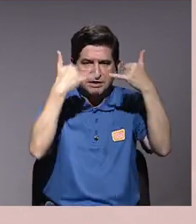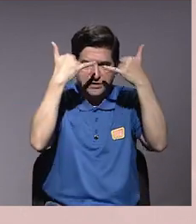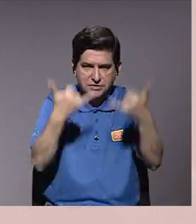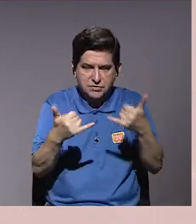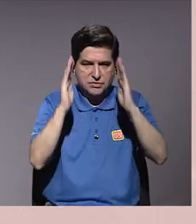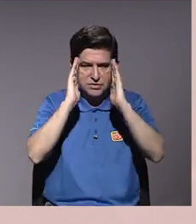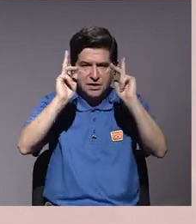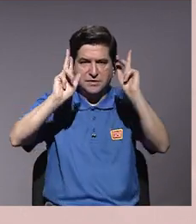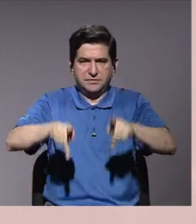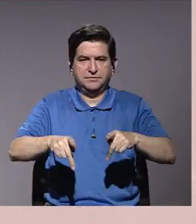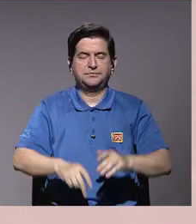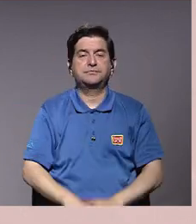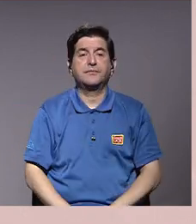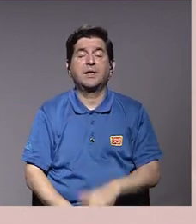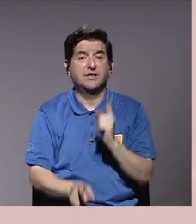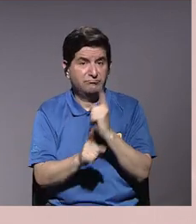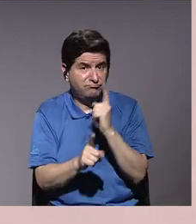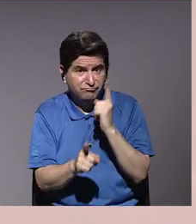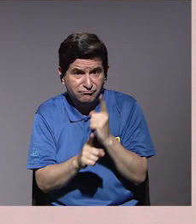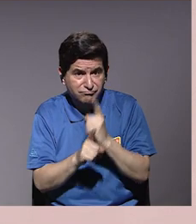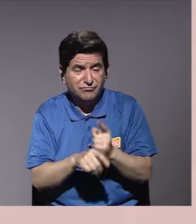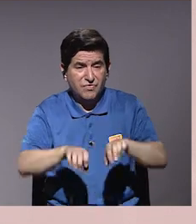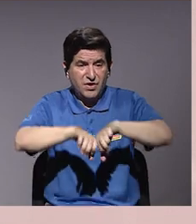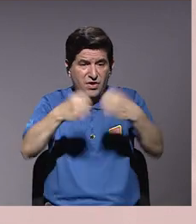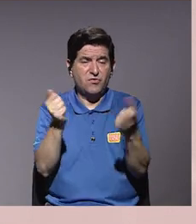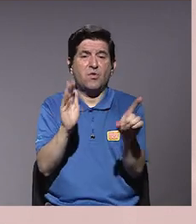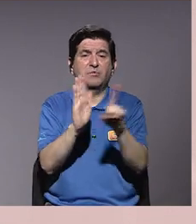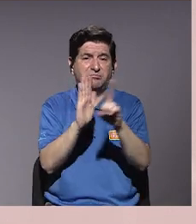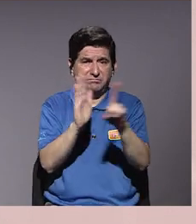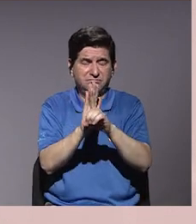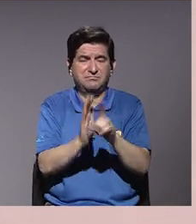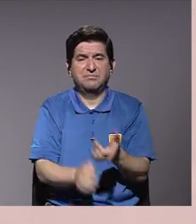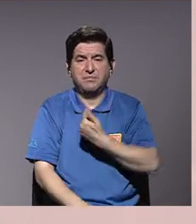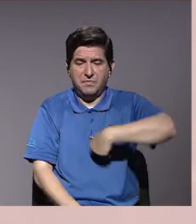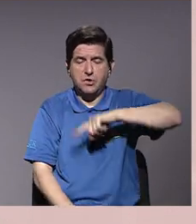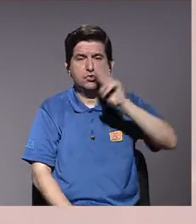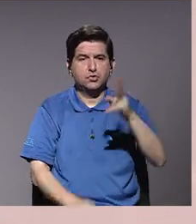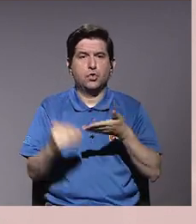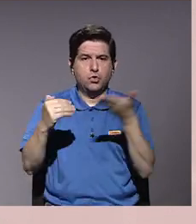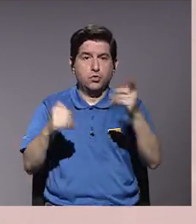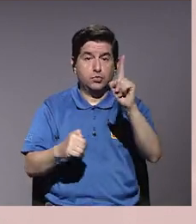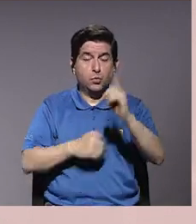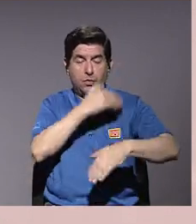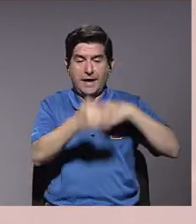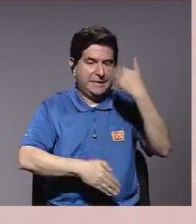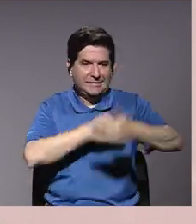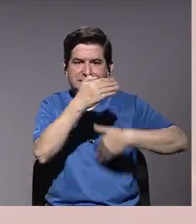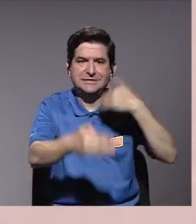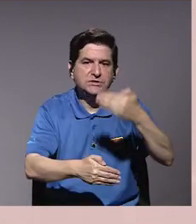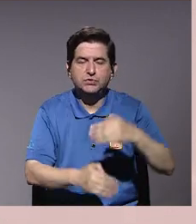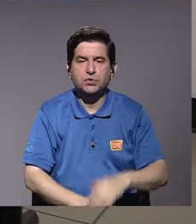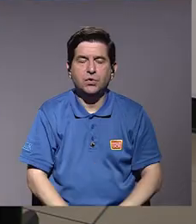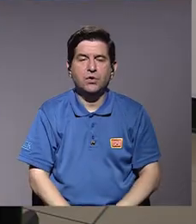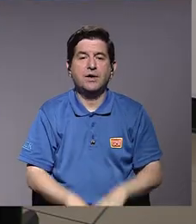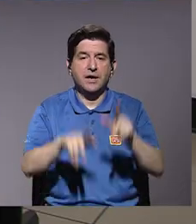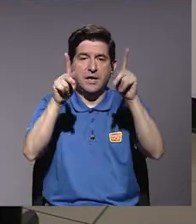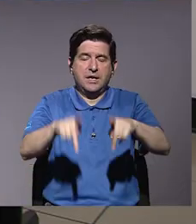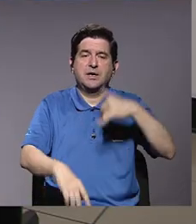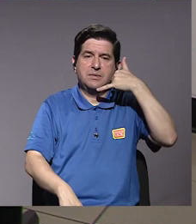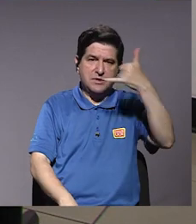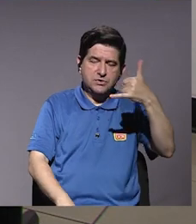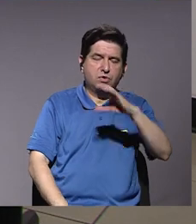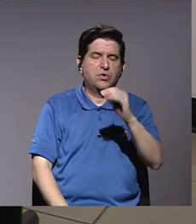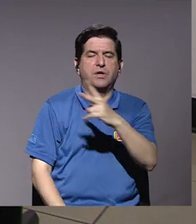especificadas para atender a esa persona. Si efectivamente se le está violentando el derecho, podemos hacer dos cosas. Una gestión, que es llamar a